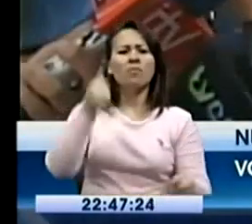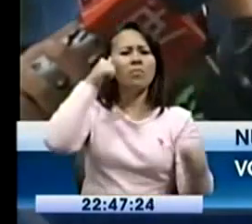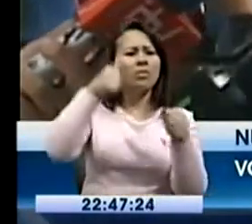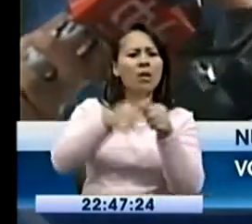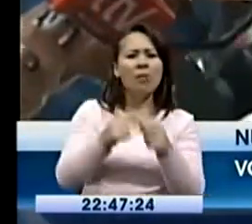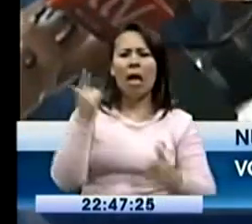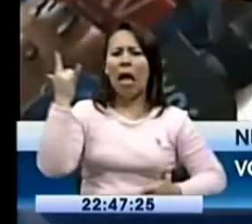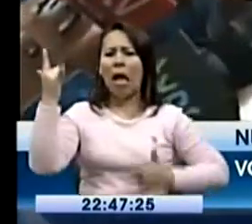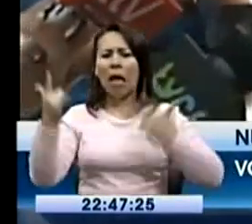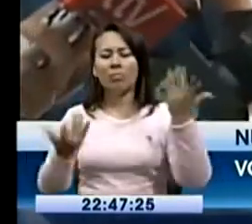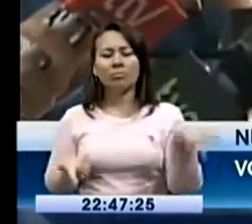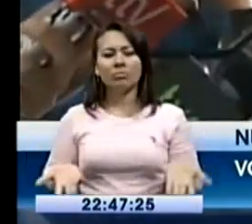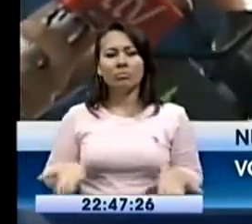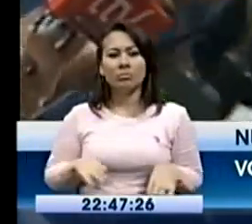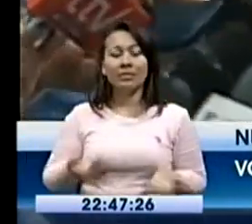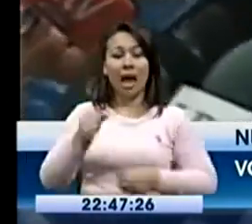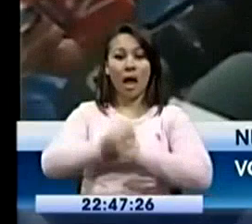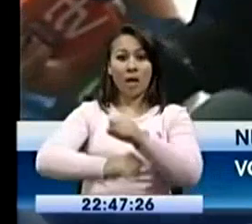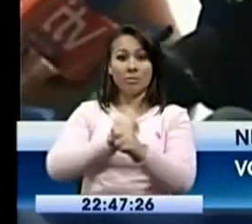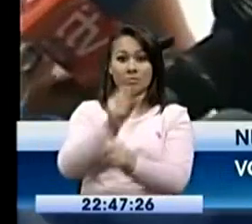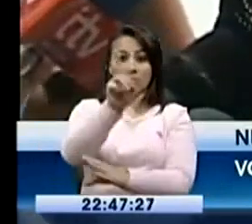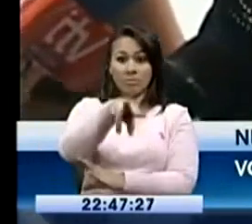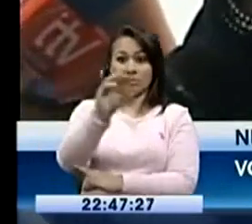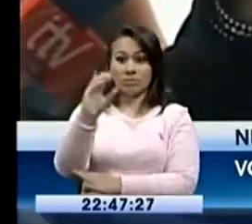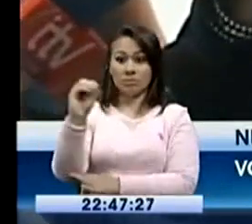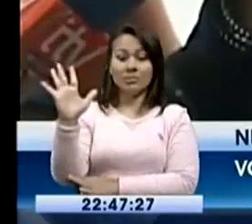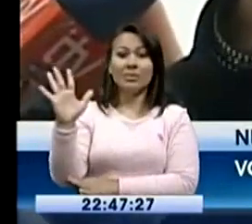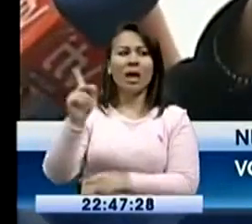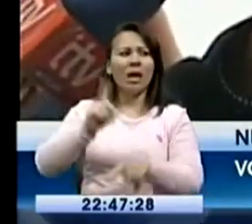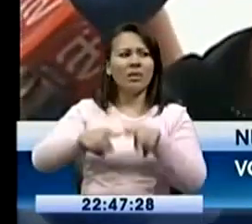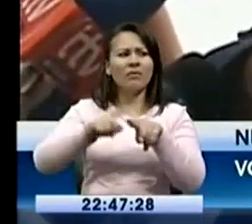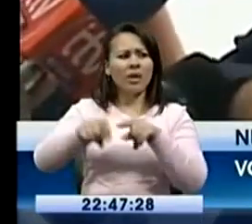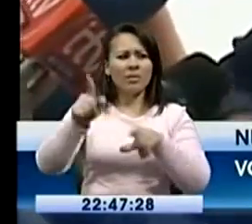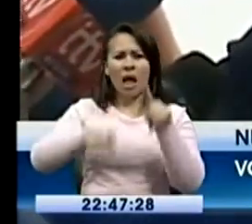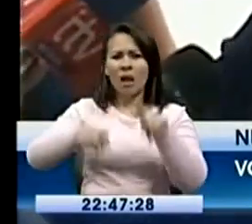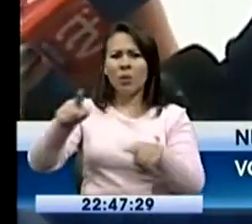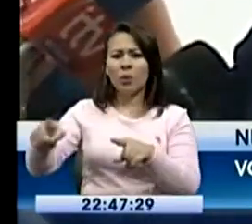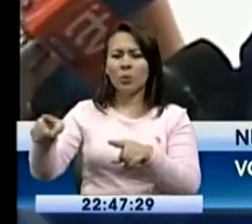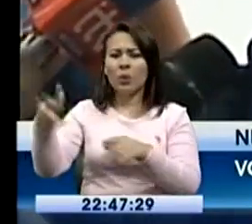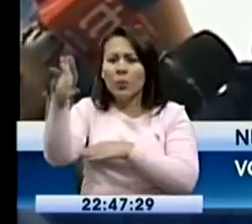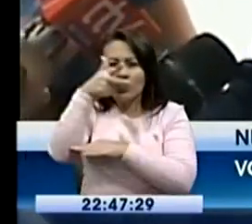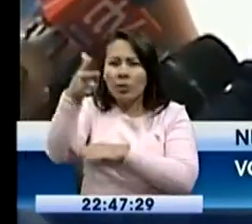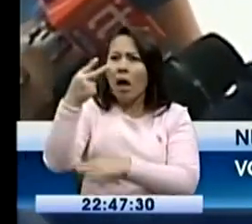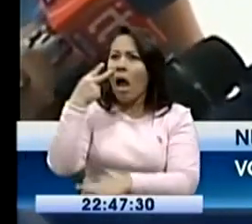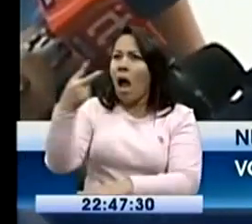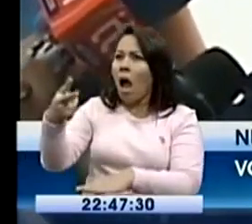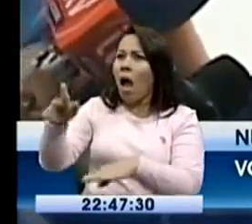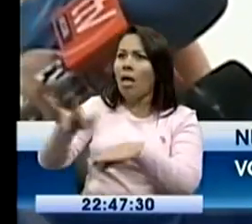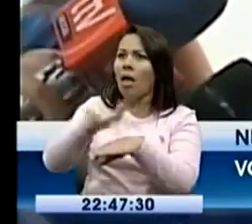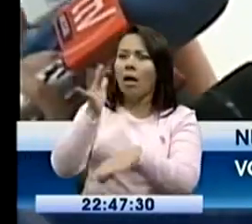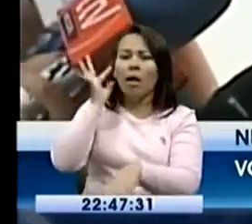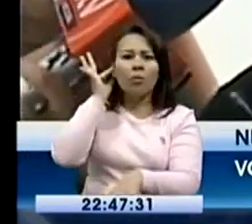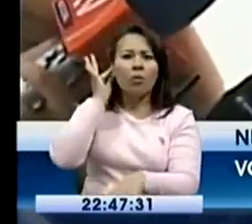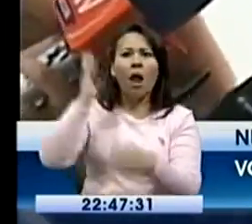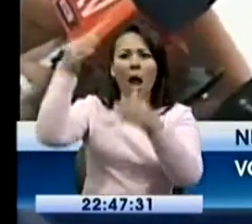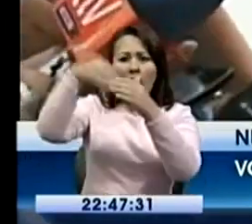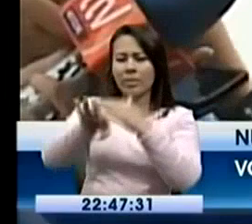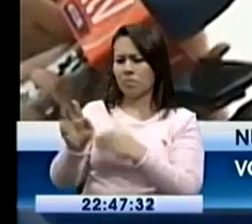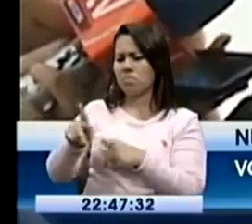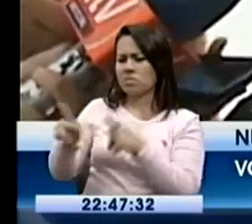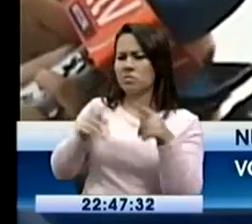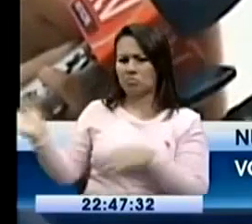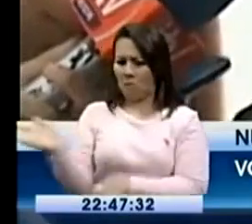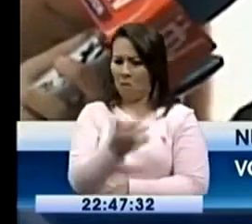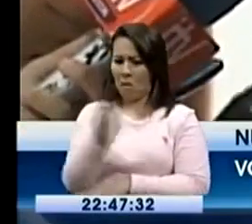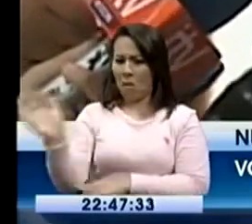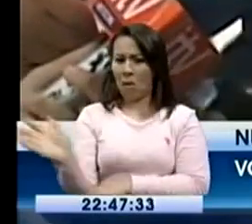que se investigara, por ejemplo, en el año 2005, que incluso hay videos que registran fiestas al interior de los penales similares a los que se han revelado? Mira, yo